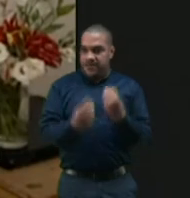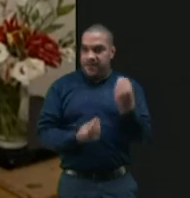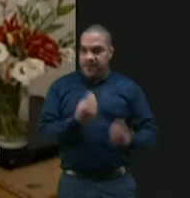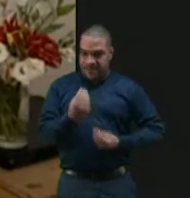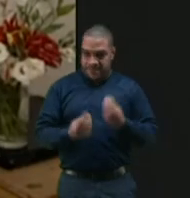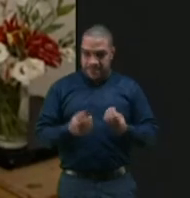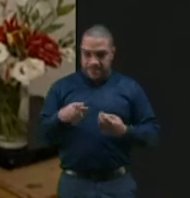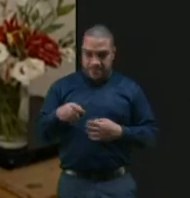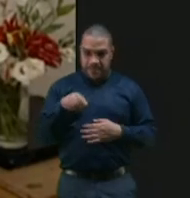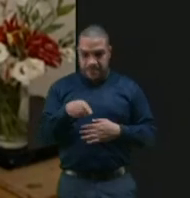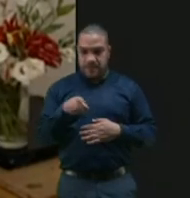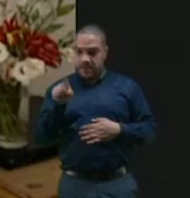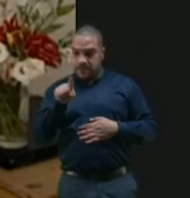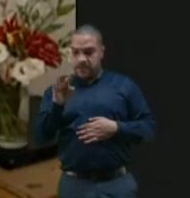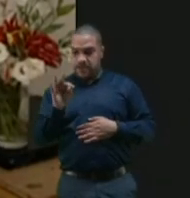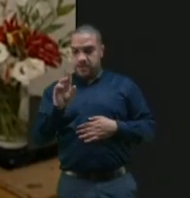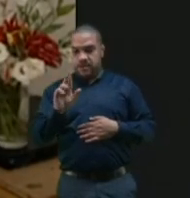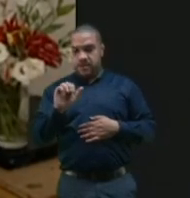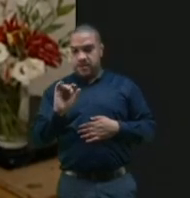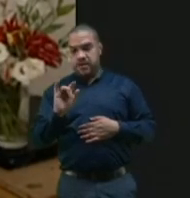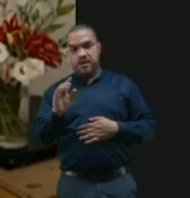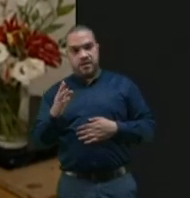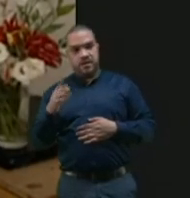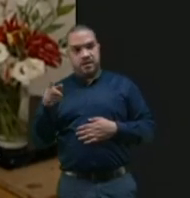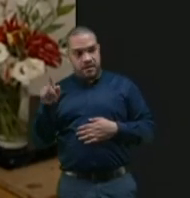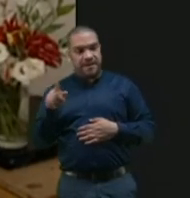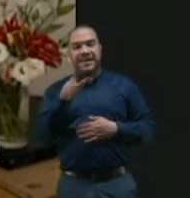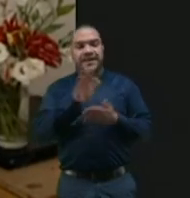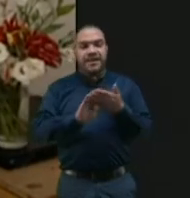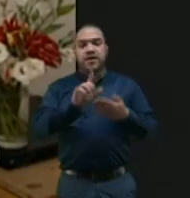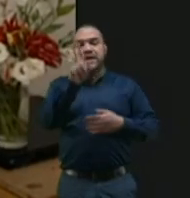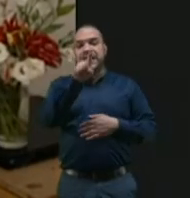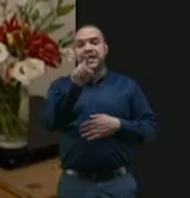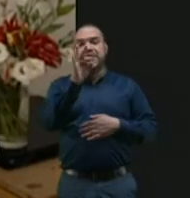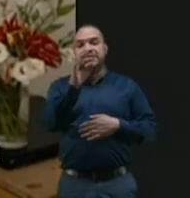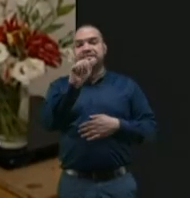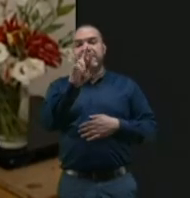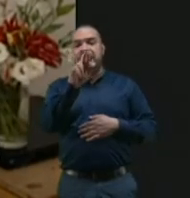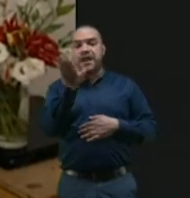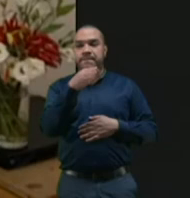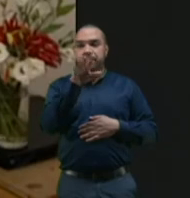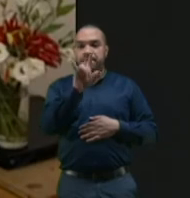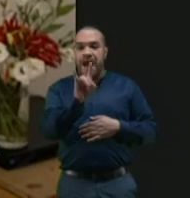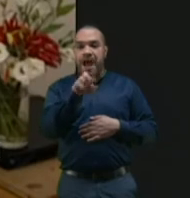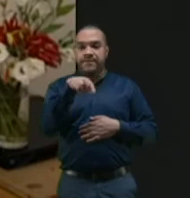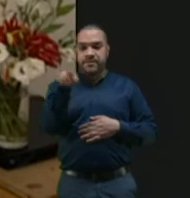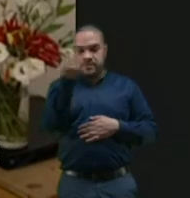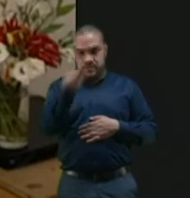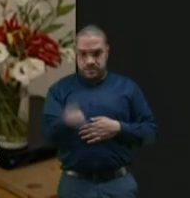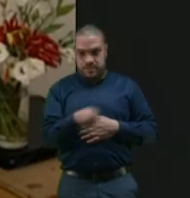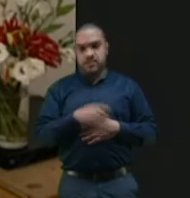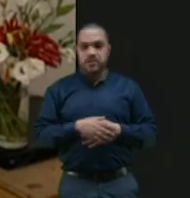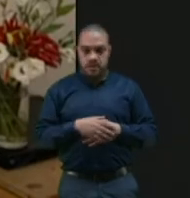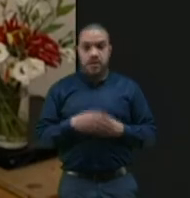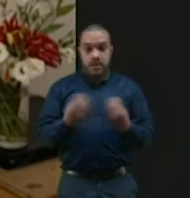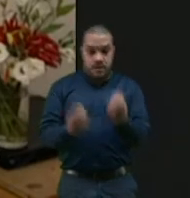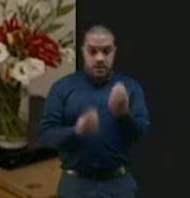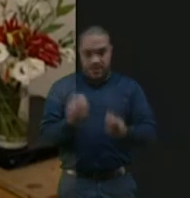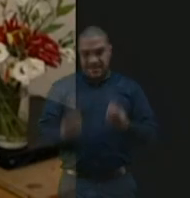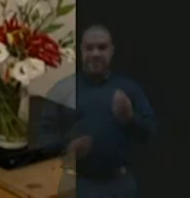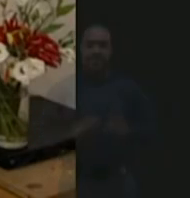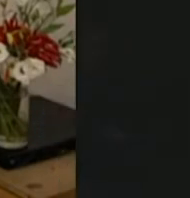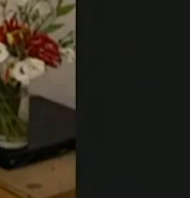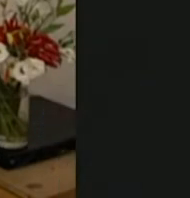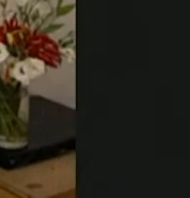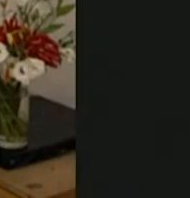más startups. Y entonces miramos los diferentes elementos que tenemos, nos dicen, bueno, elaboramos el éxito y el know-how que se necesita para